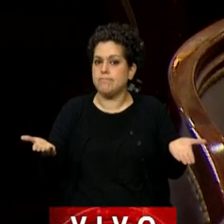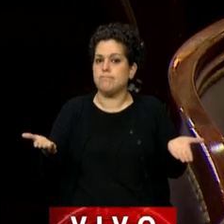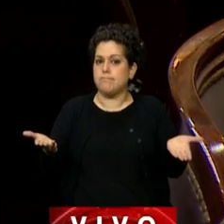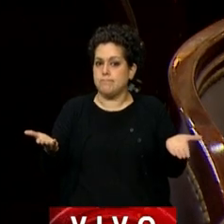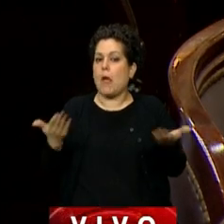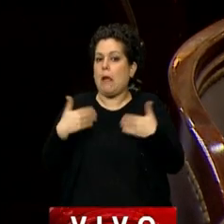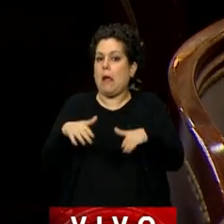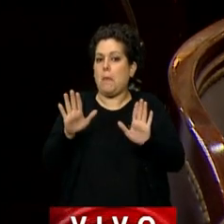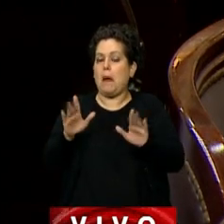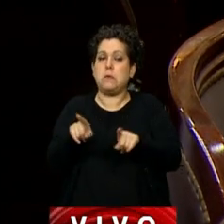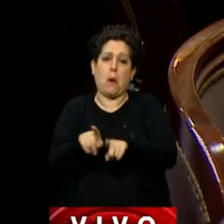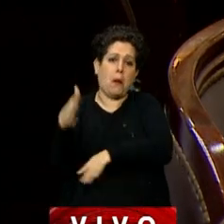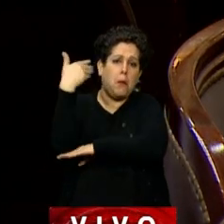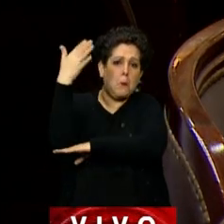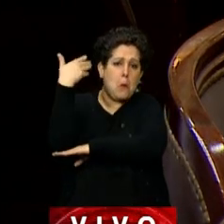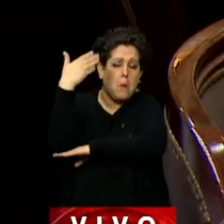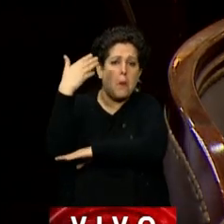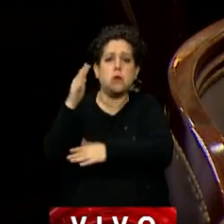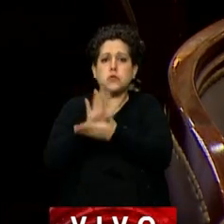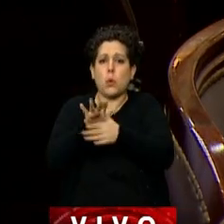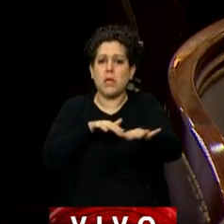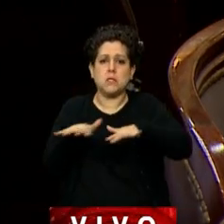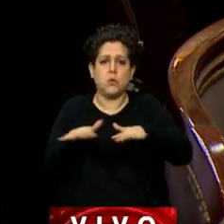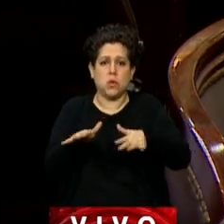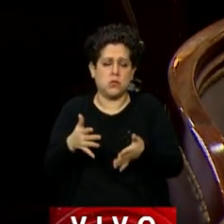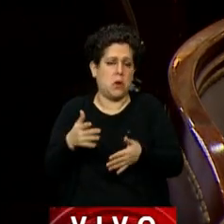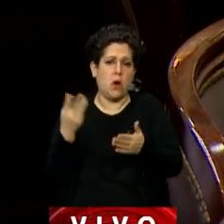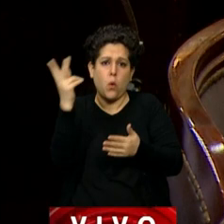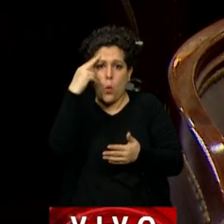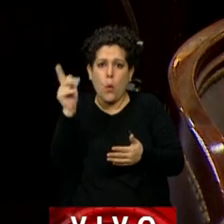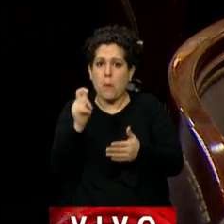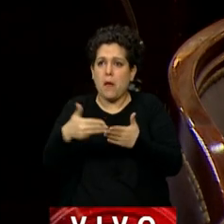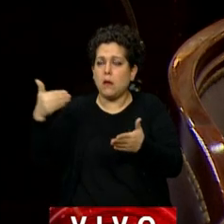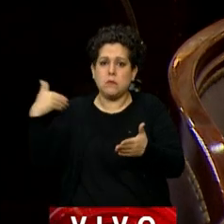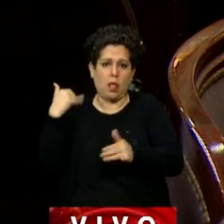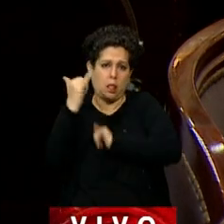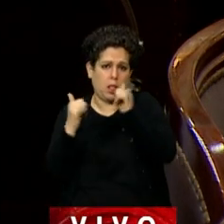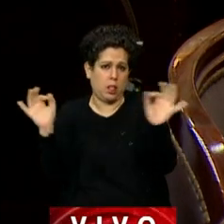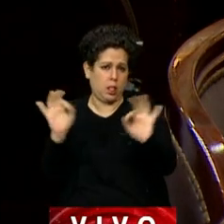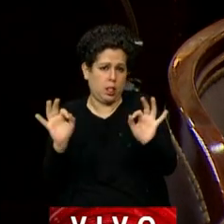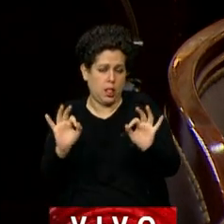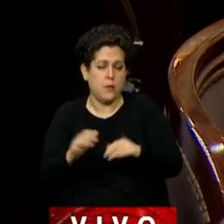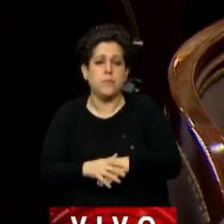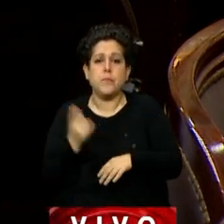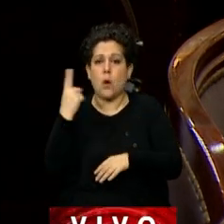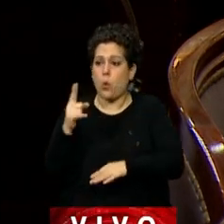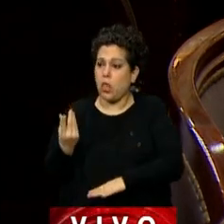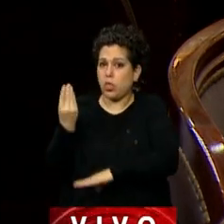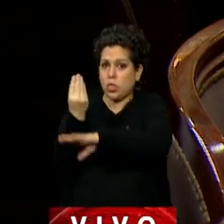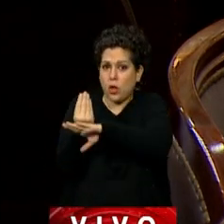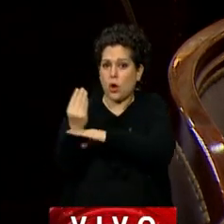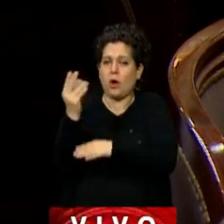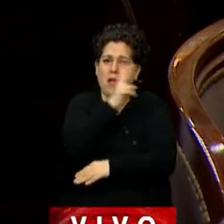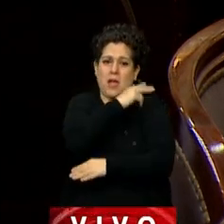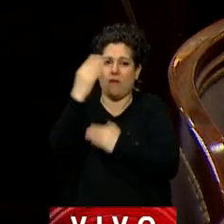licuado en una presentación donde la coyuntura lo ganará todo. Cuando Juan Mansur asumió como jefe de